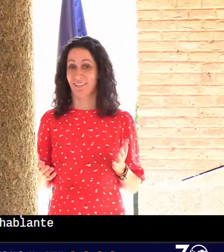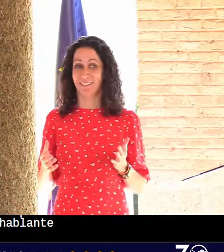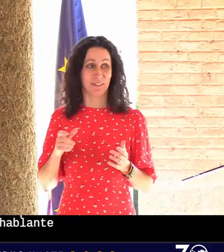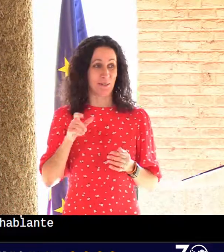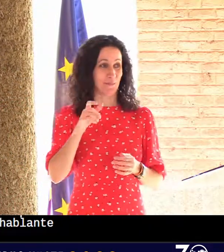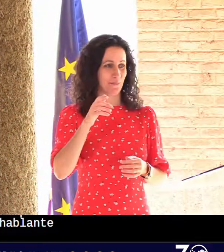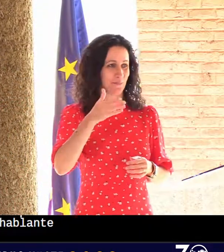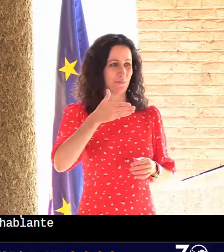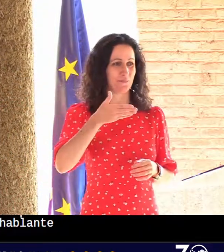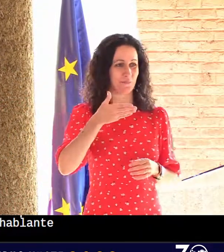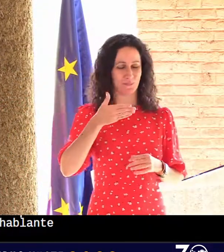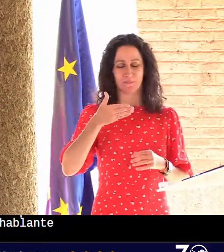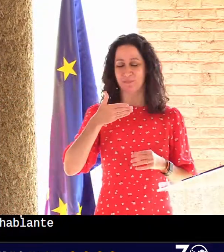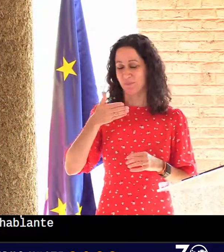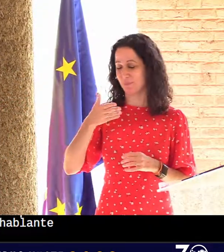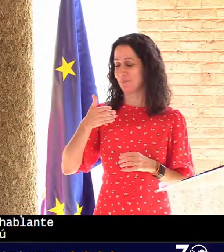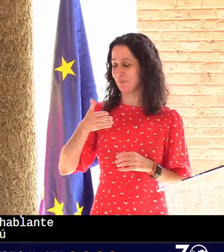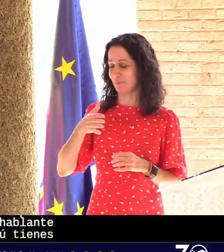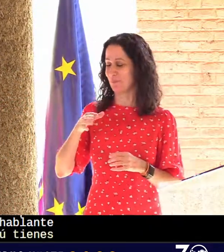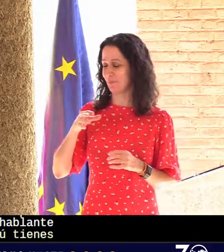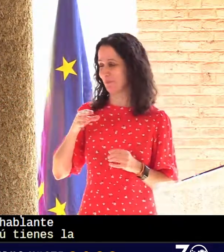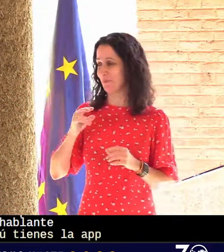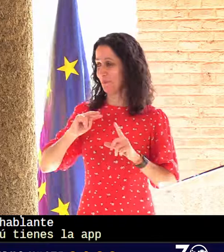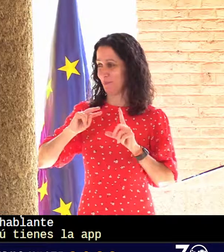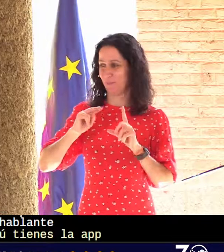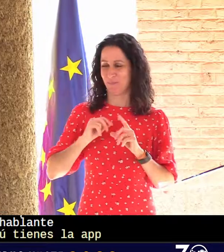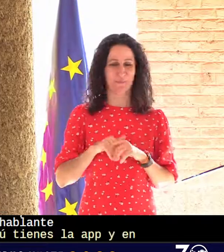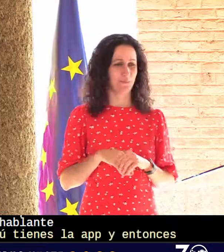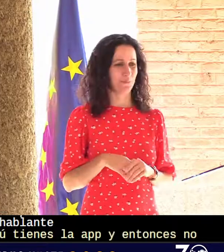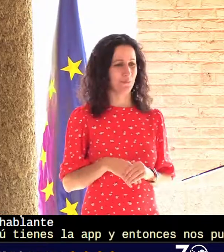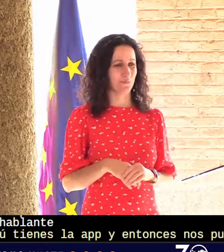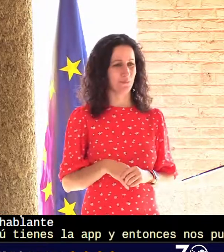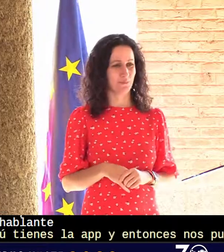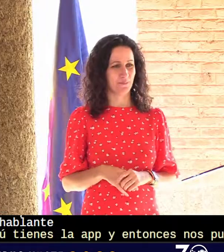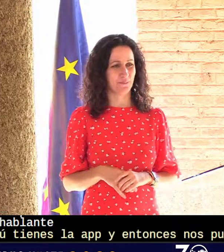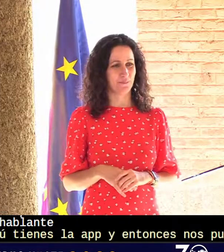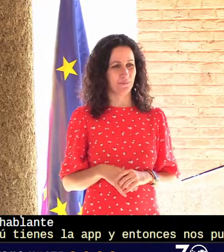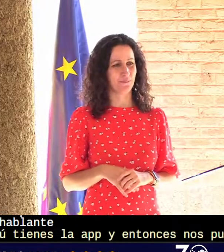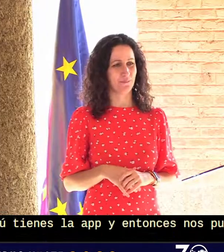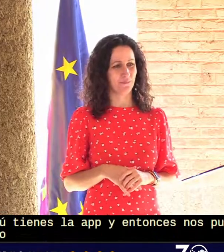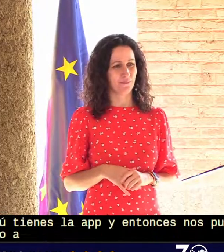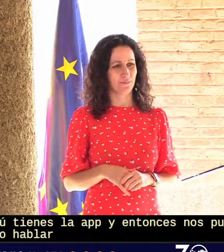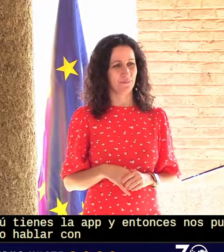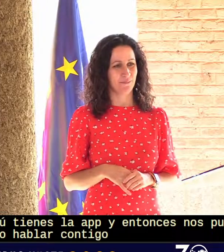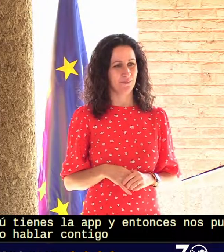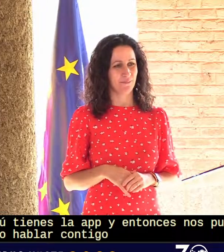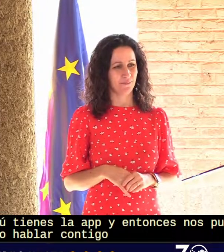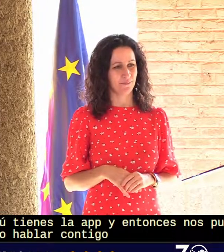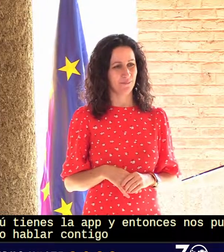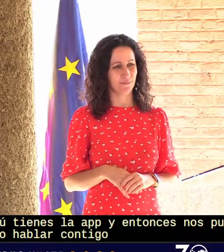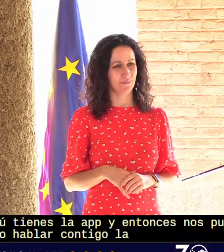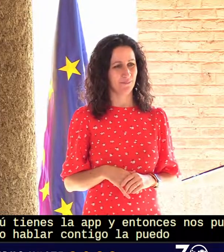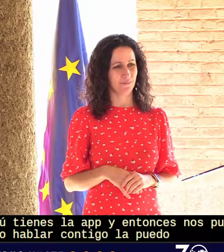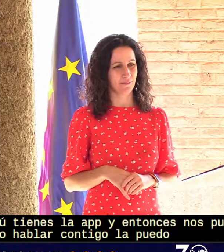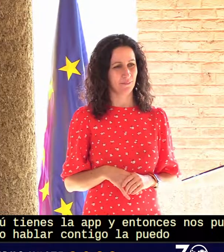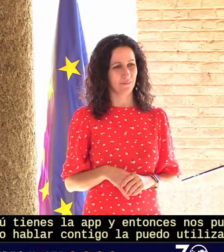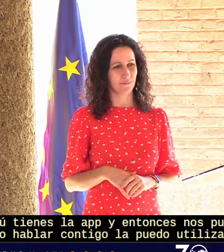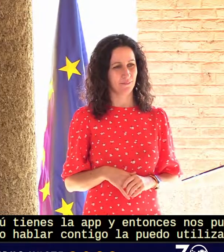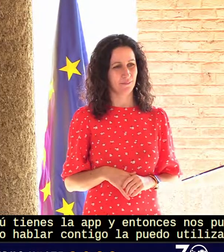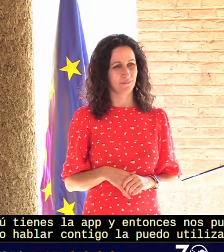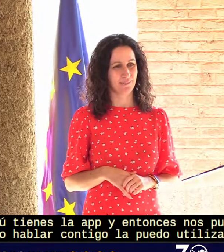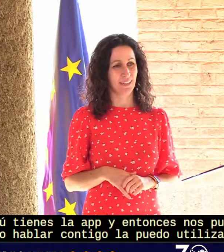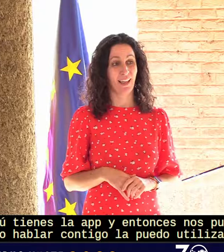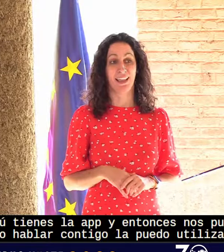hablante o sea porque tú tienes la app Y entonces nos puedes llamar pero si yo quiero hablar contigo La puedo